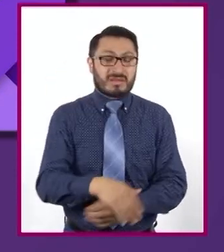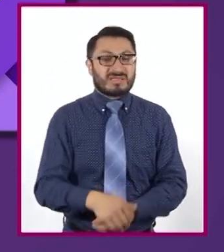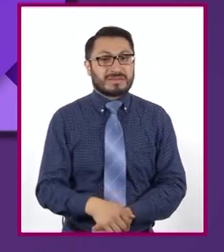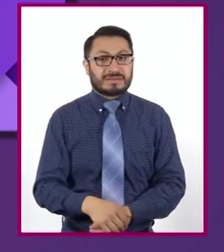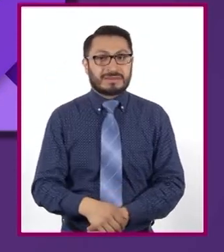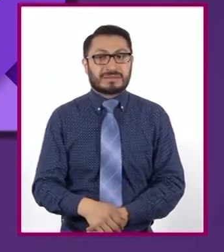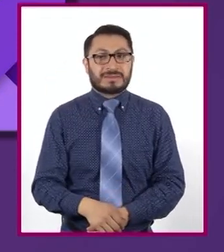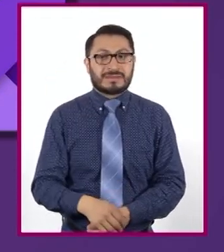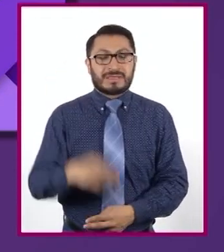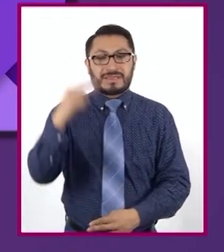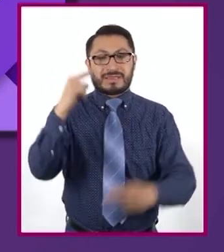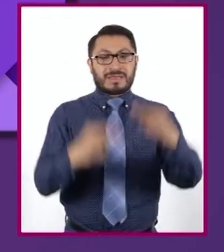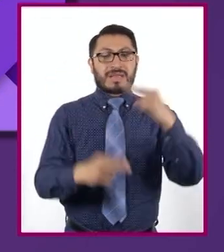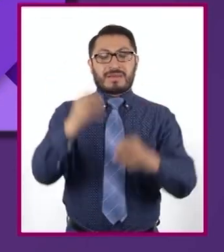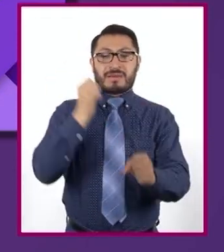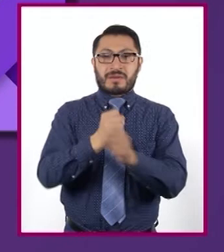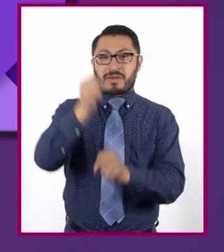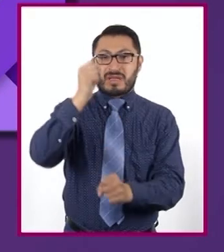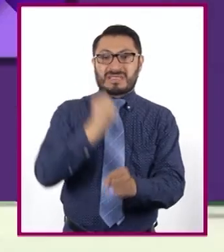altos niveles de violencia.